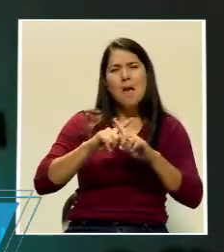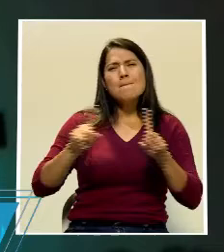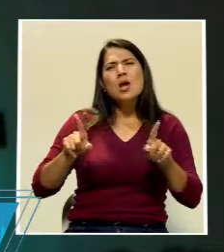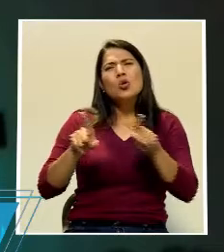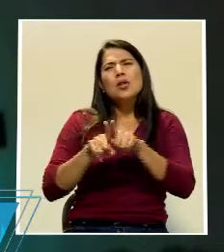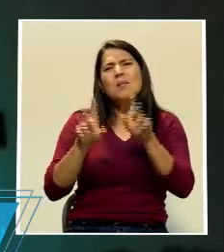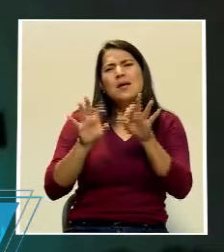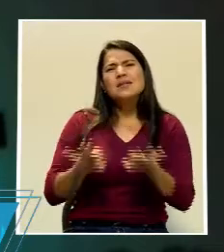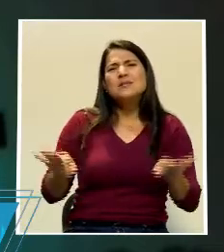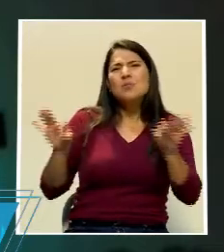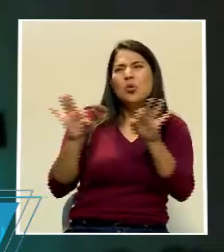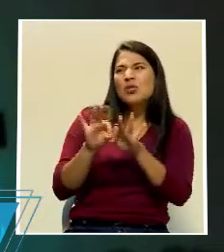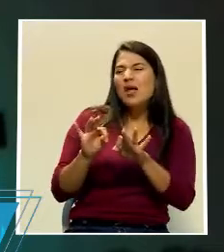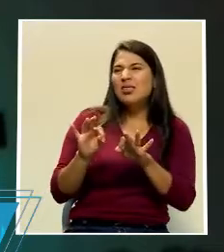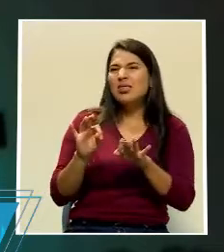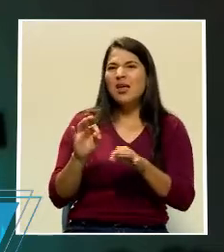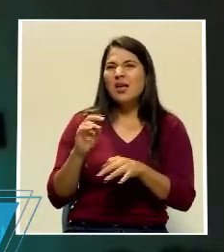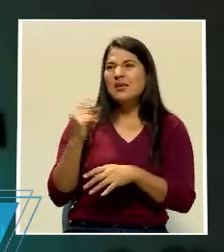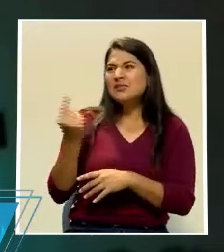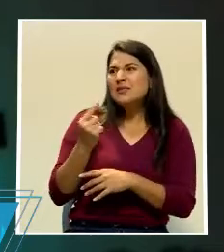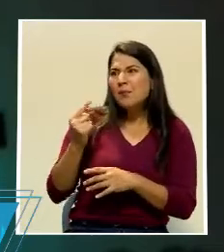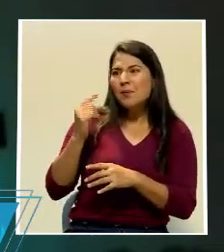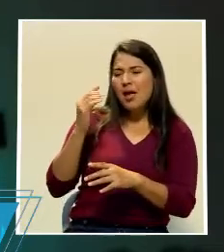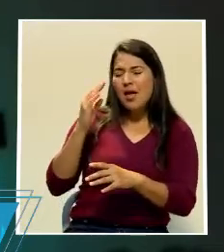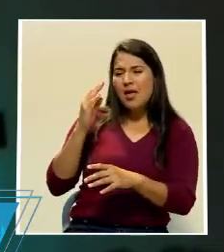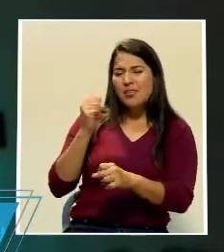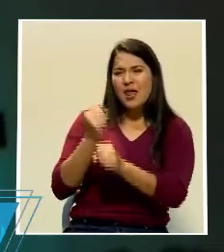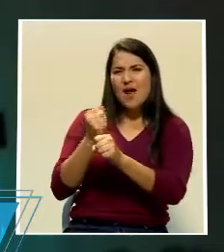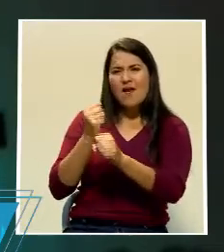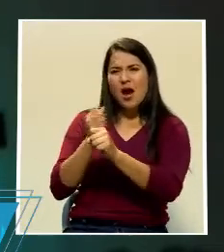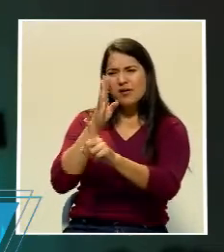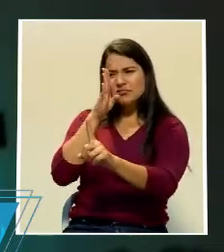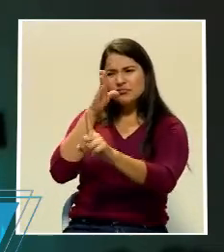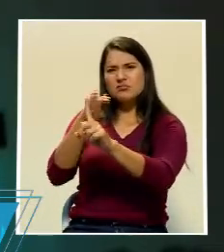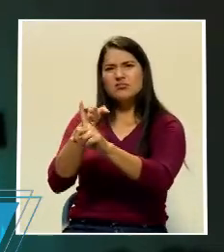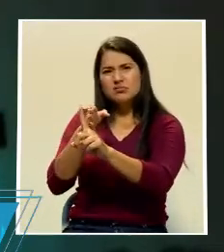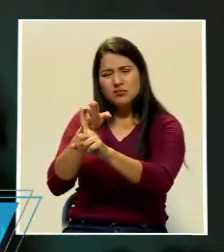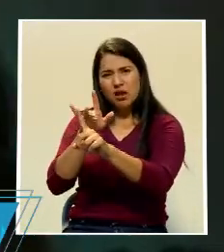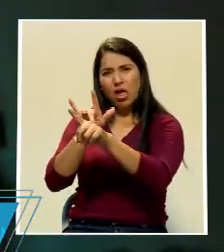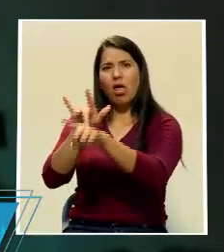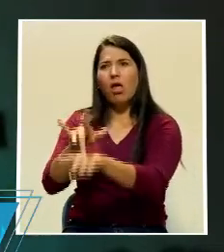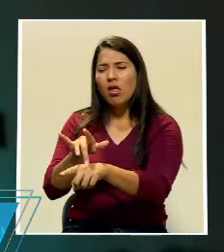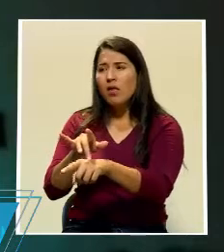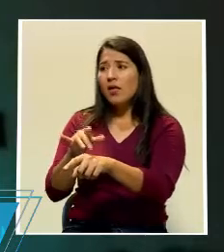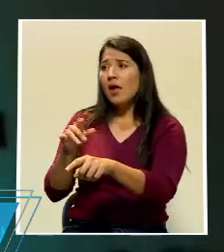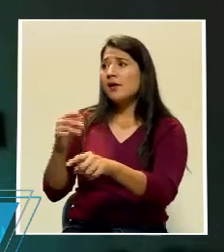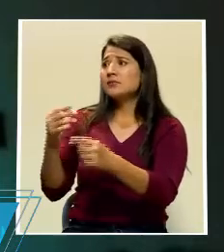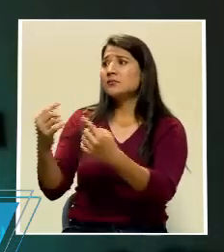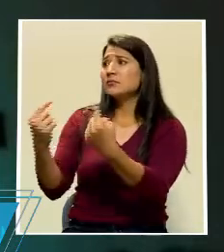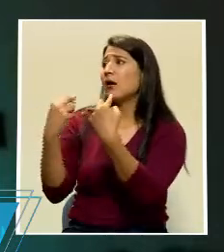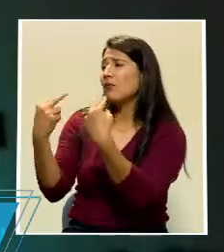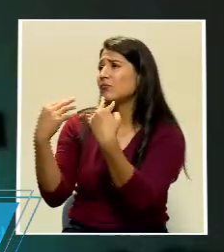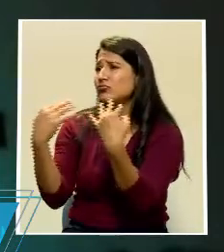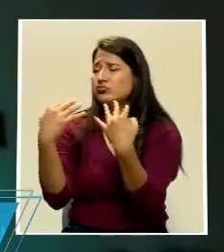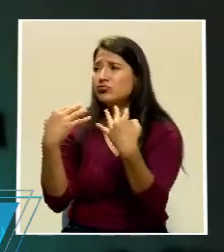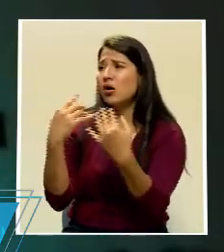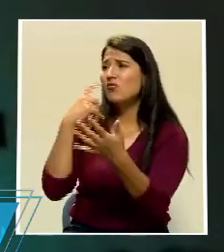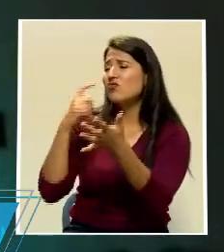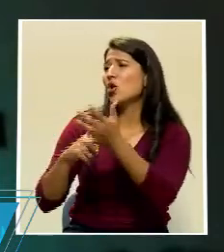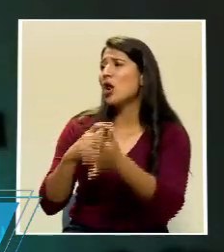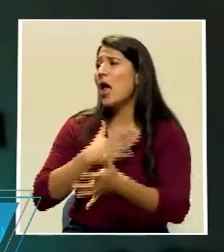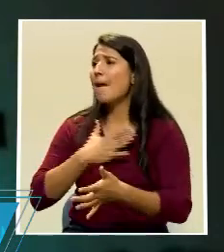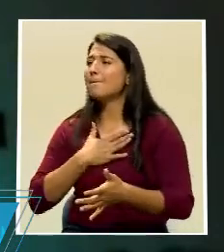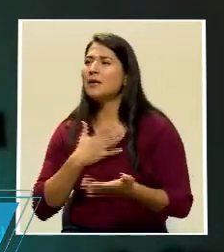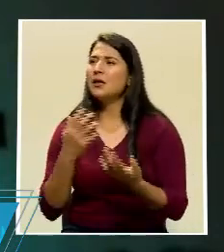como cazadores de premios, buscar siempre reconocimiento, sino que realmente si vamos a dedicarnos a la fotografía es porque tenemos algo que decir, tenemos algo